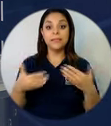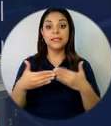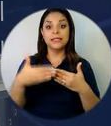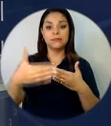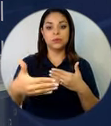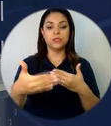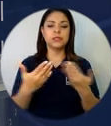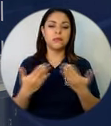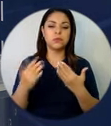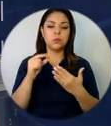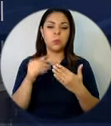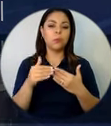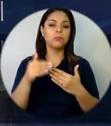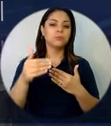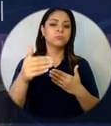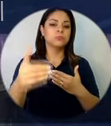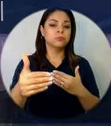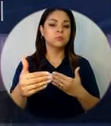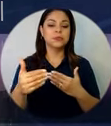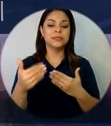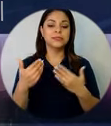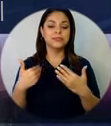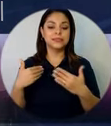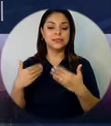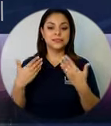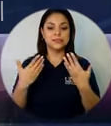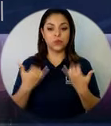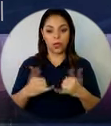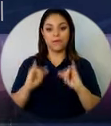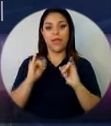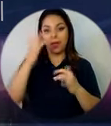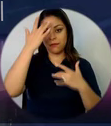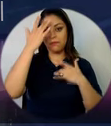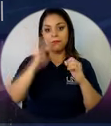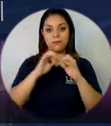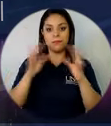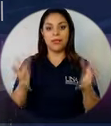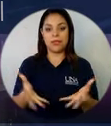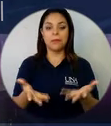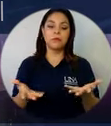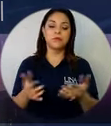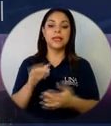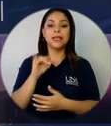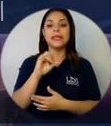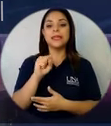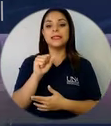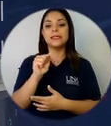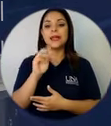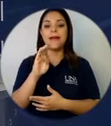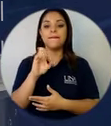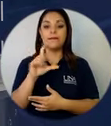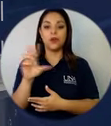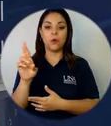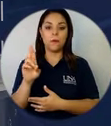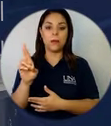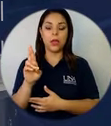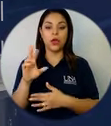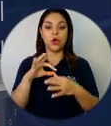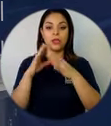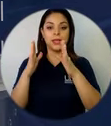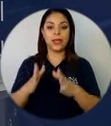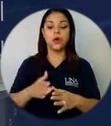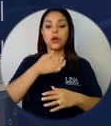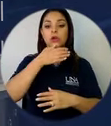de pospandemia. Bueno, todavía estamos en la pandemia, pero ya vamos un poco, ¿verdad?, en la reactivación en la económica, en la reinserción. Isabel Román, coordinadora